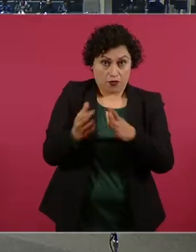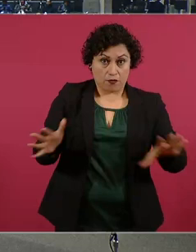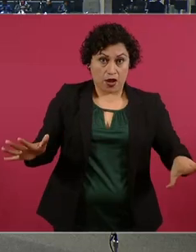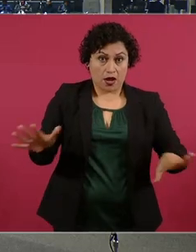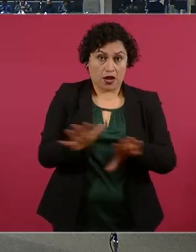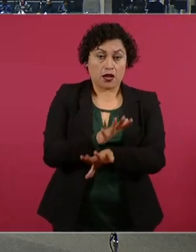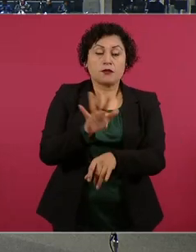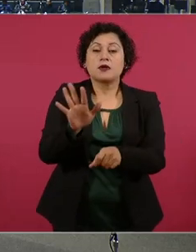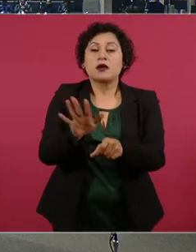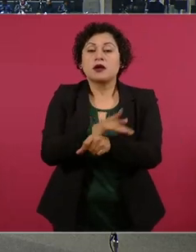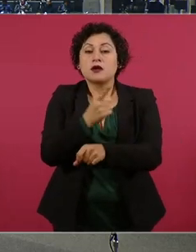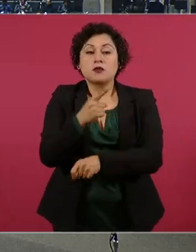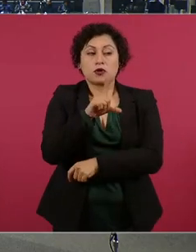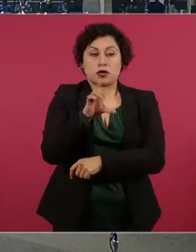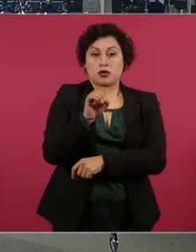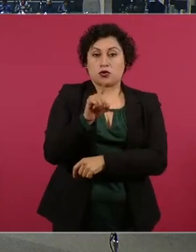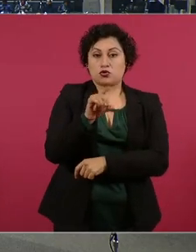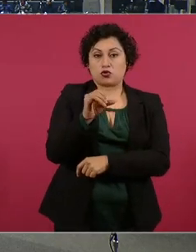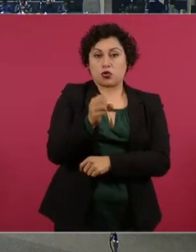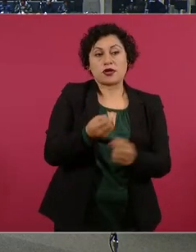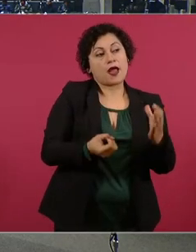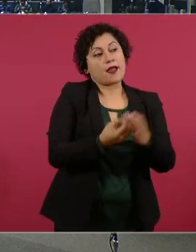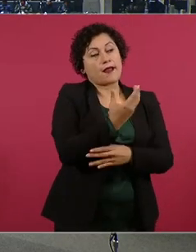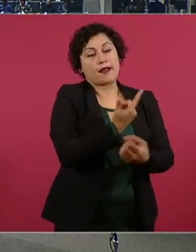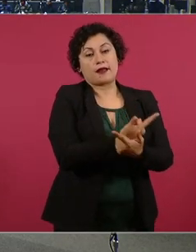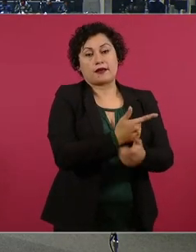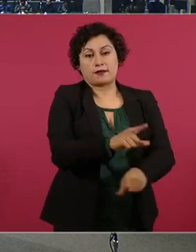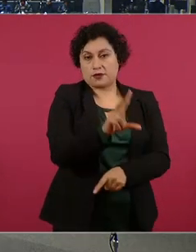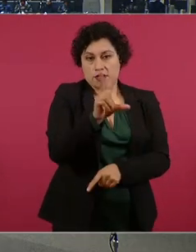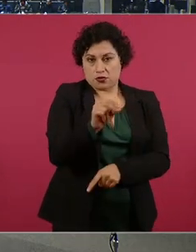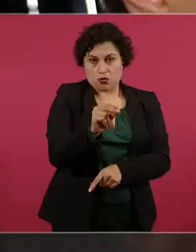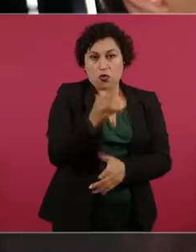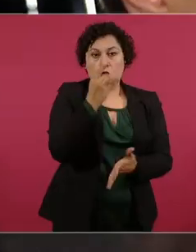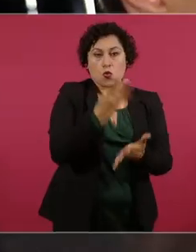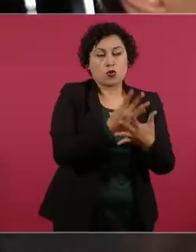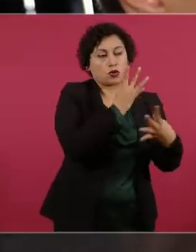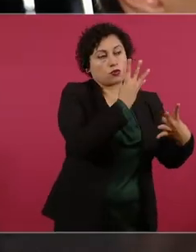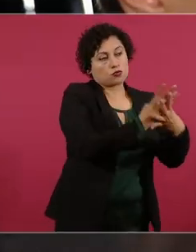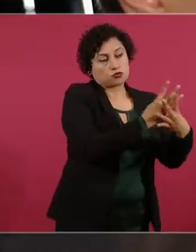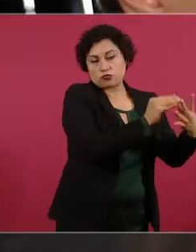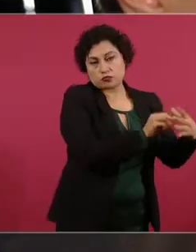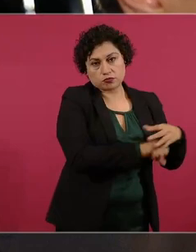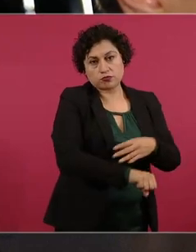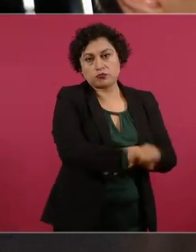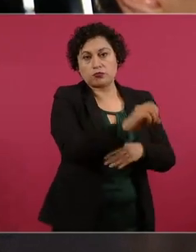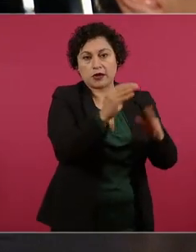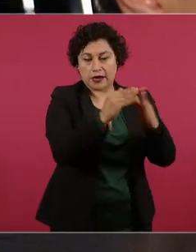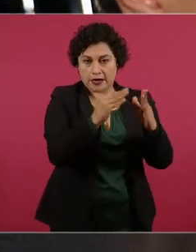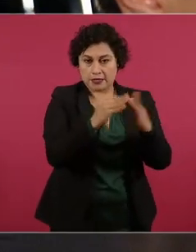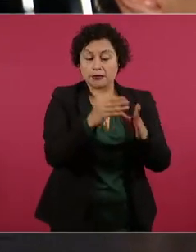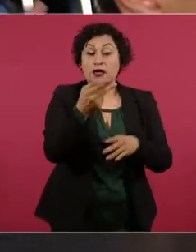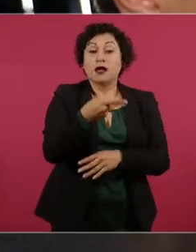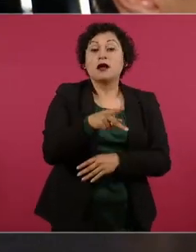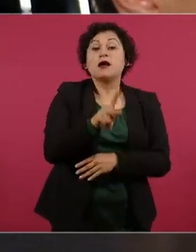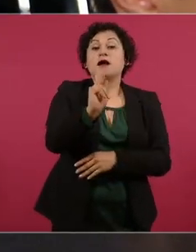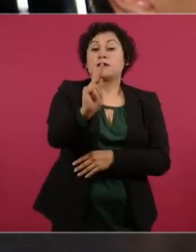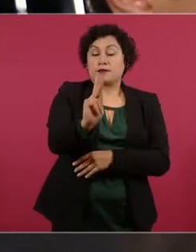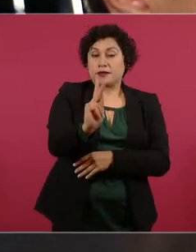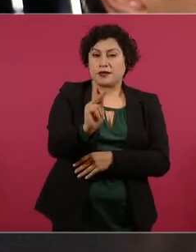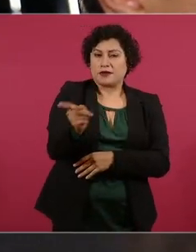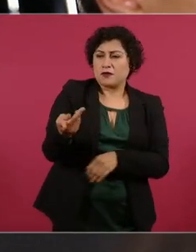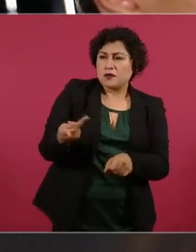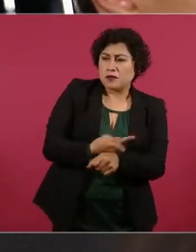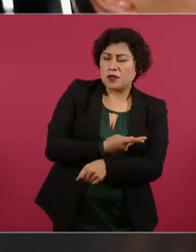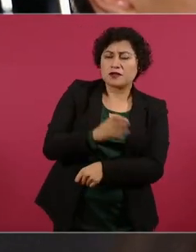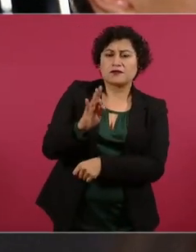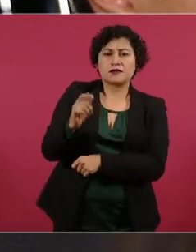domiciliaria Emilio Lozoya, pero ¿qué es lo que está sucediendo con el trabajo de la Fiscalía? ¿No ha sido suficiente para lo que ha encontrado